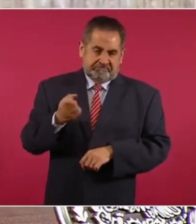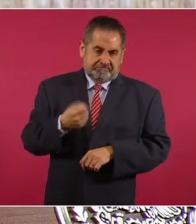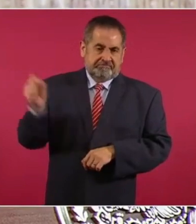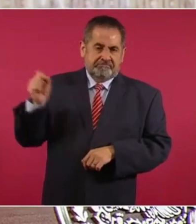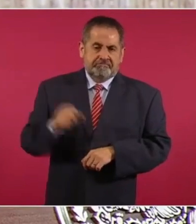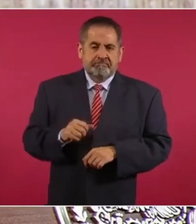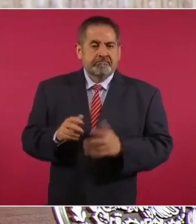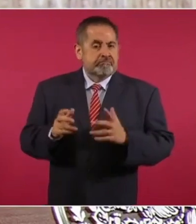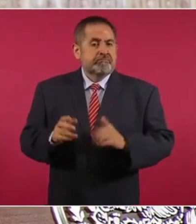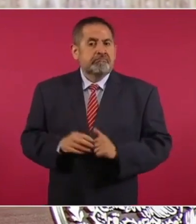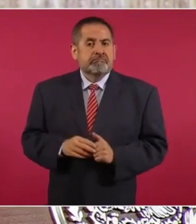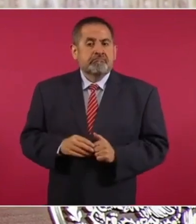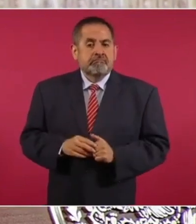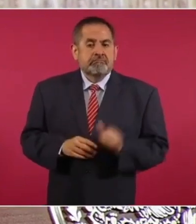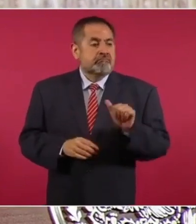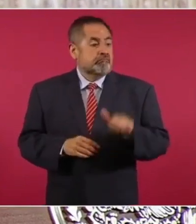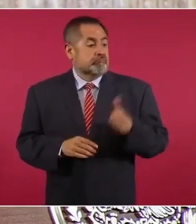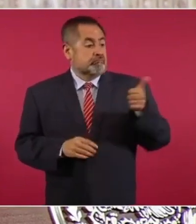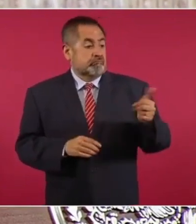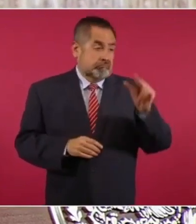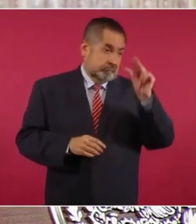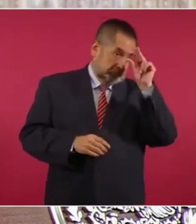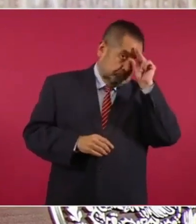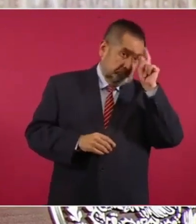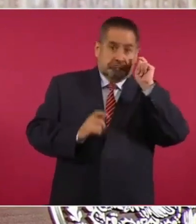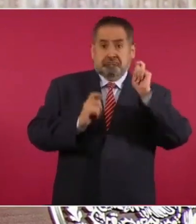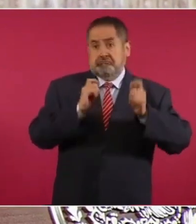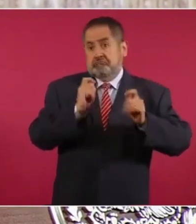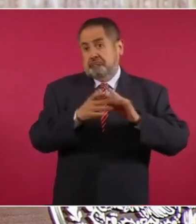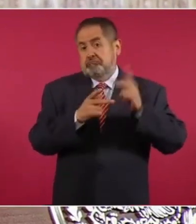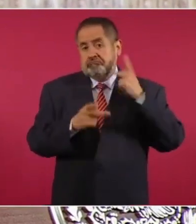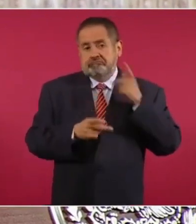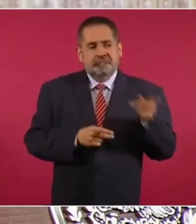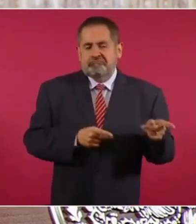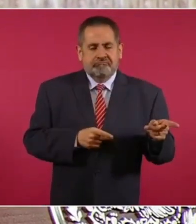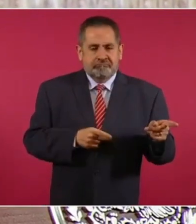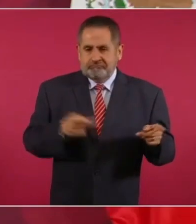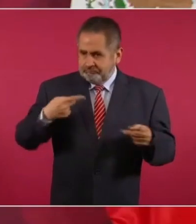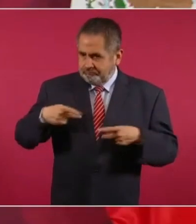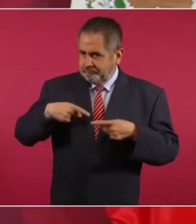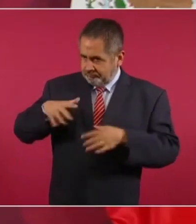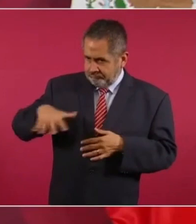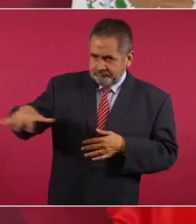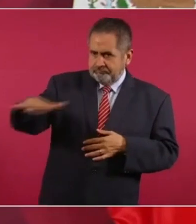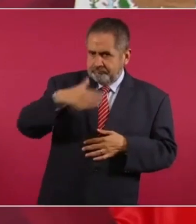que muchos intelectuales, políticos.